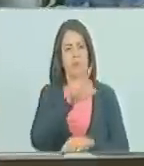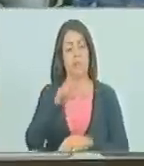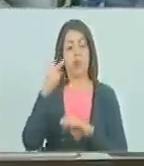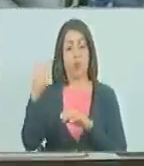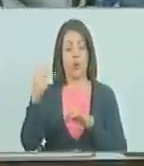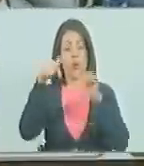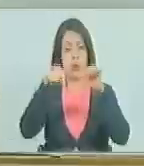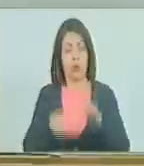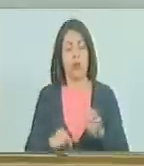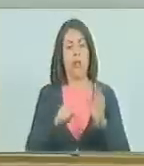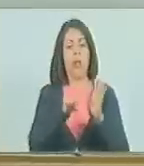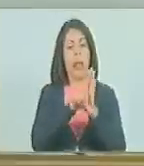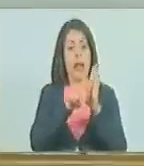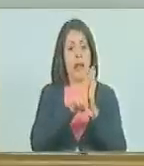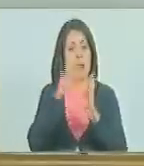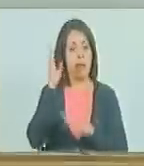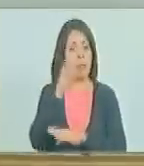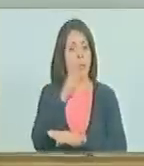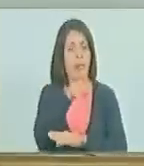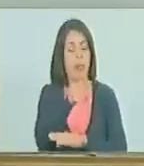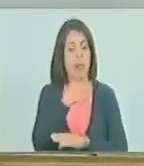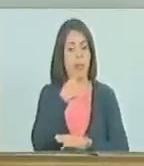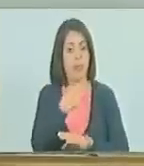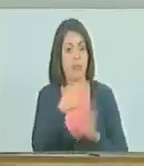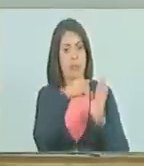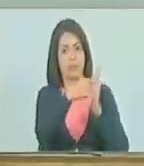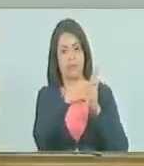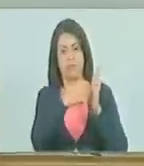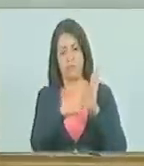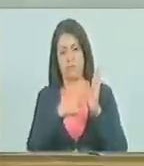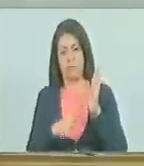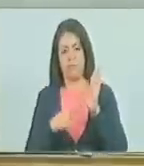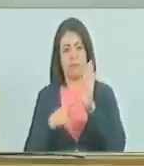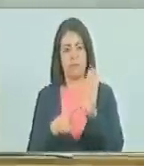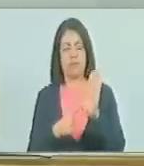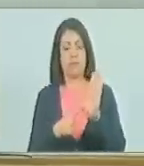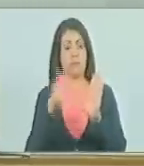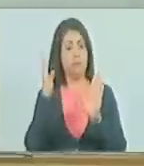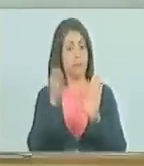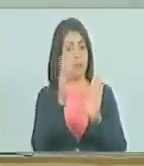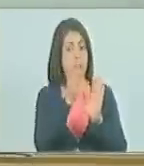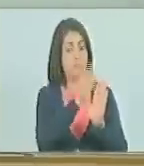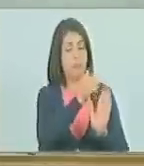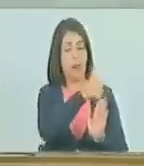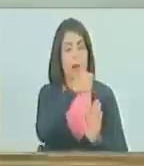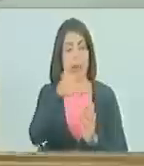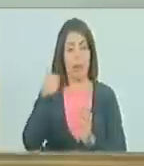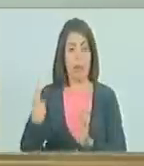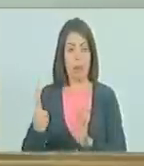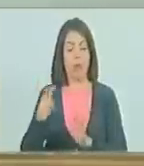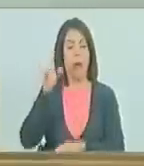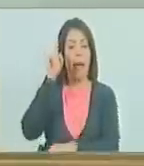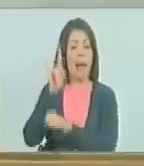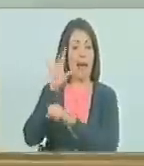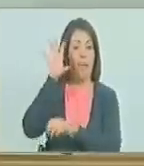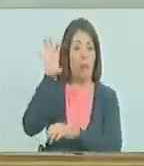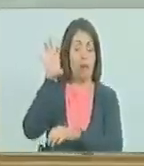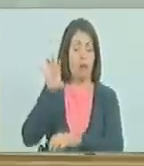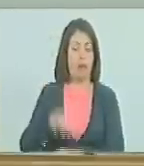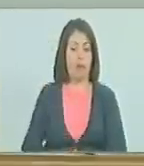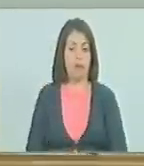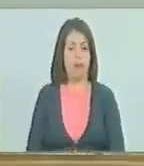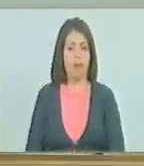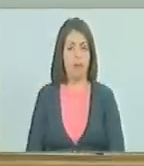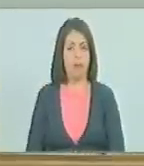132 del Código Penal. Ahí aparece tipificado con las penas que les corresponde por traición a la